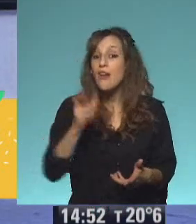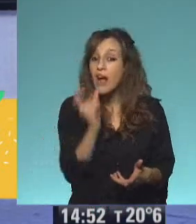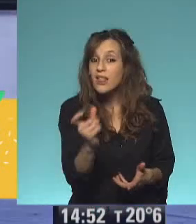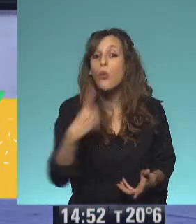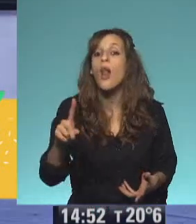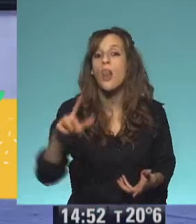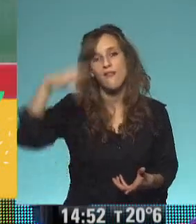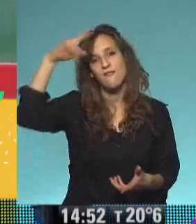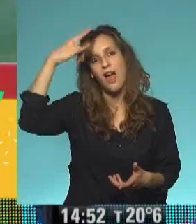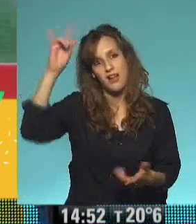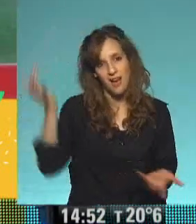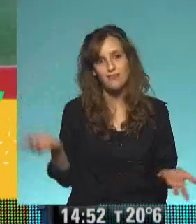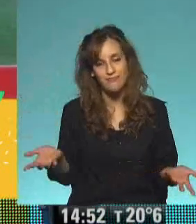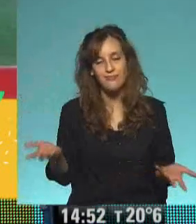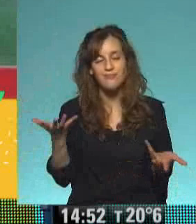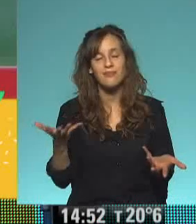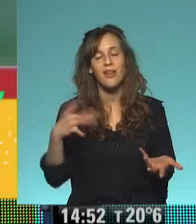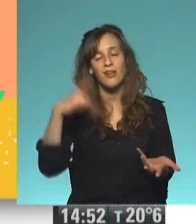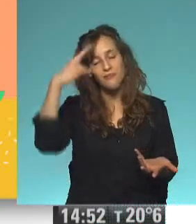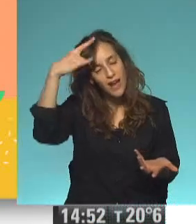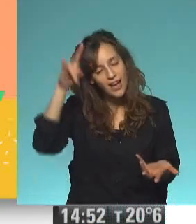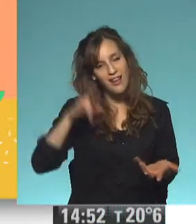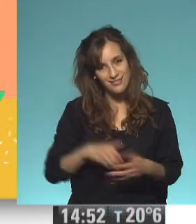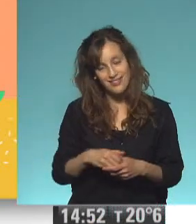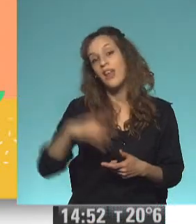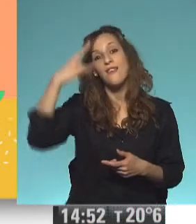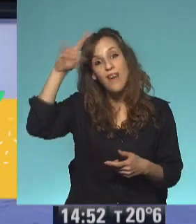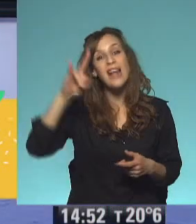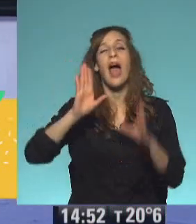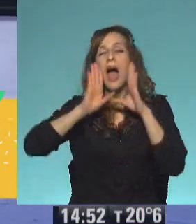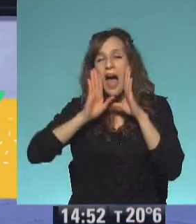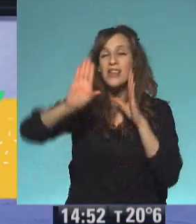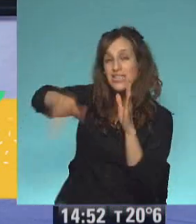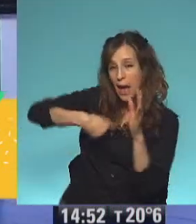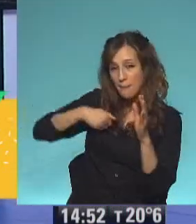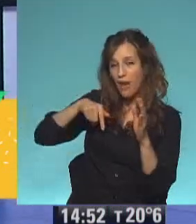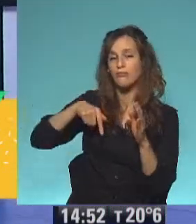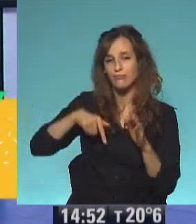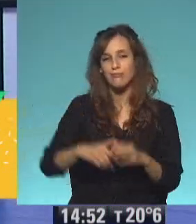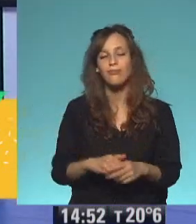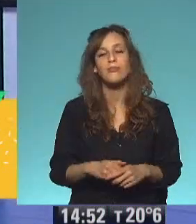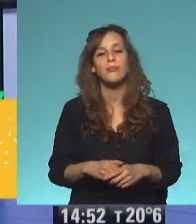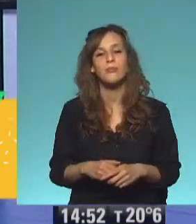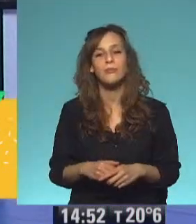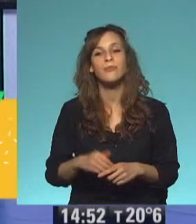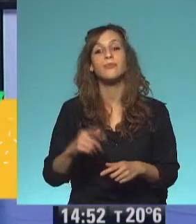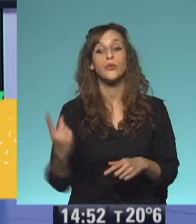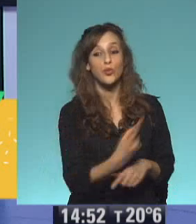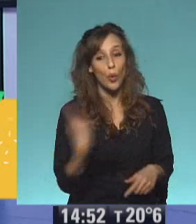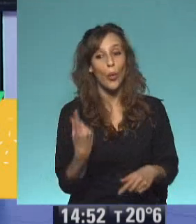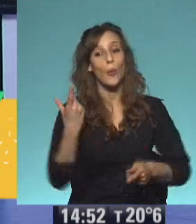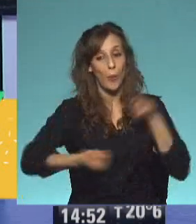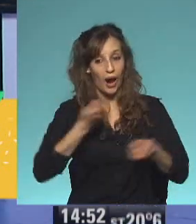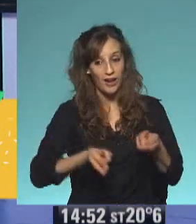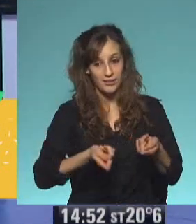la vaca! Muy bien, a la vaca. Y ahora cantamos todos en casa, ¿eh? ¿Listo? Tomemos aire. Dale. Y después bailamos la